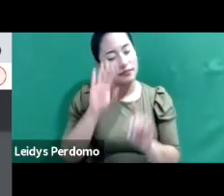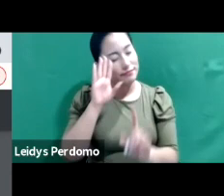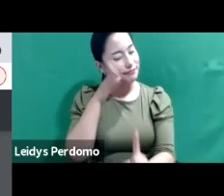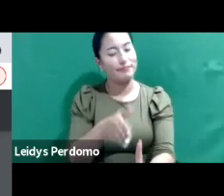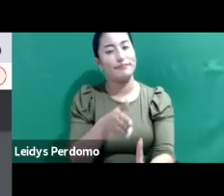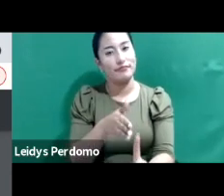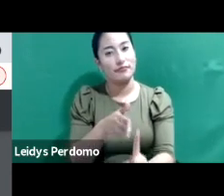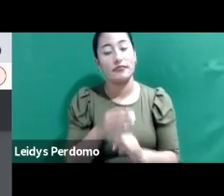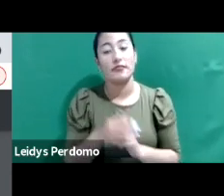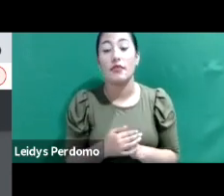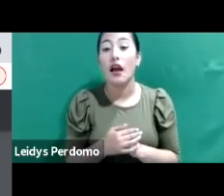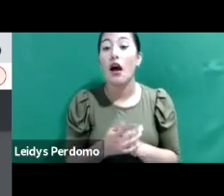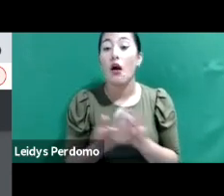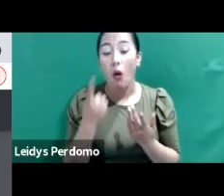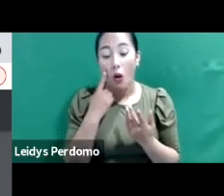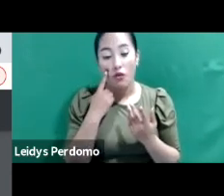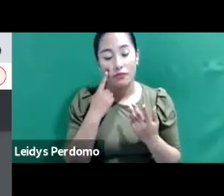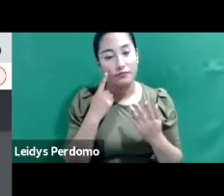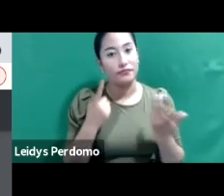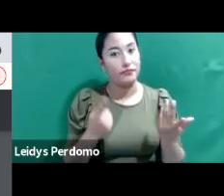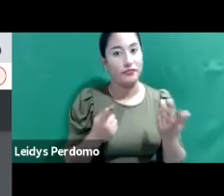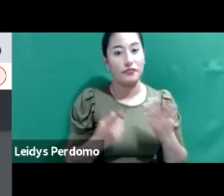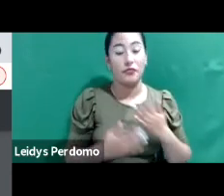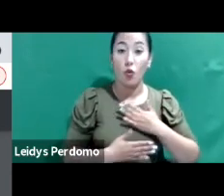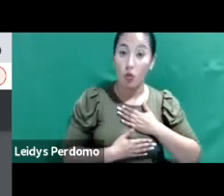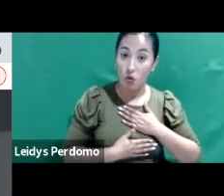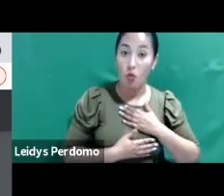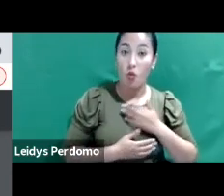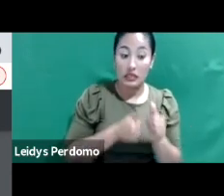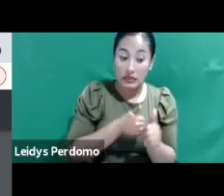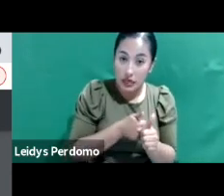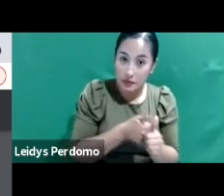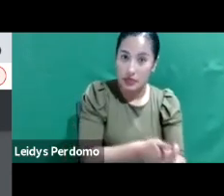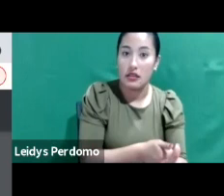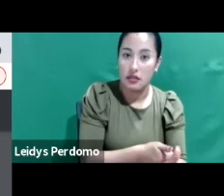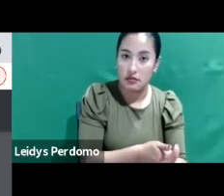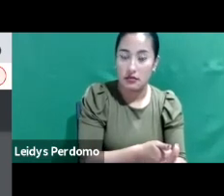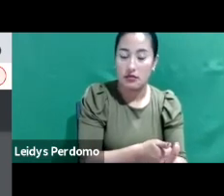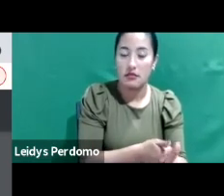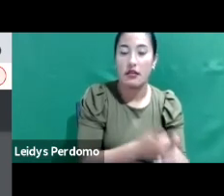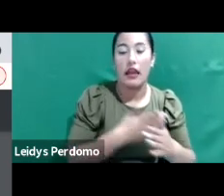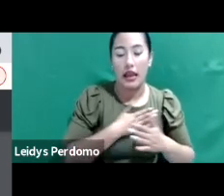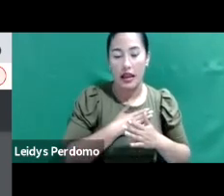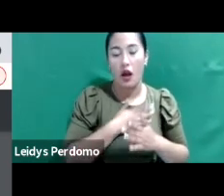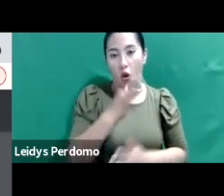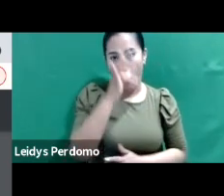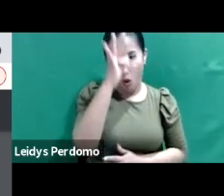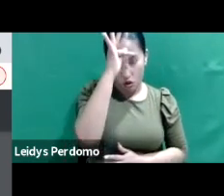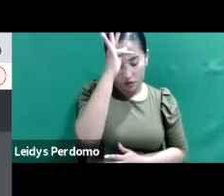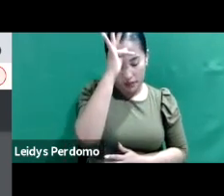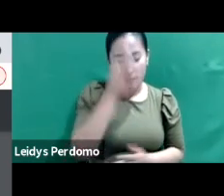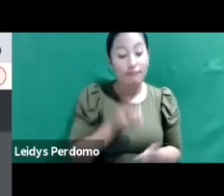de que todos estemos sincronizados, no solamente en el momento de intervención o para que todo lo que nosotros desde la clínica podemos hacer que sea más potente, sino